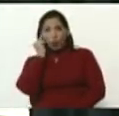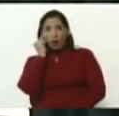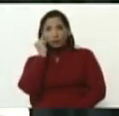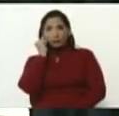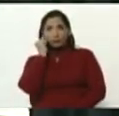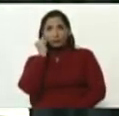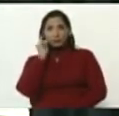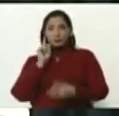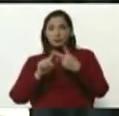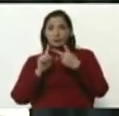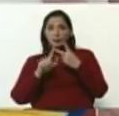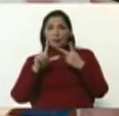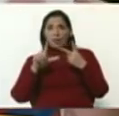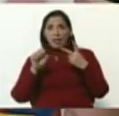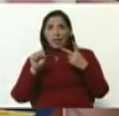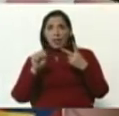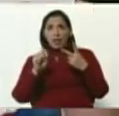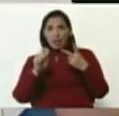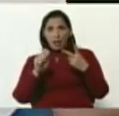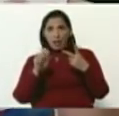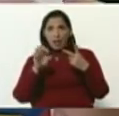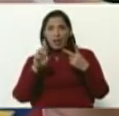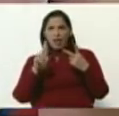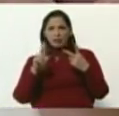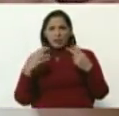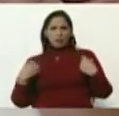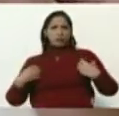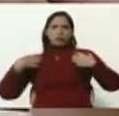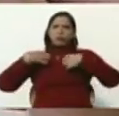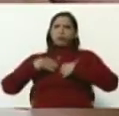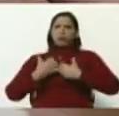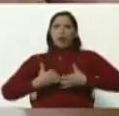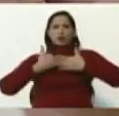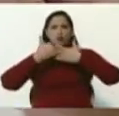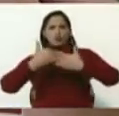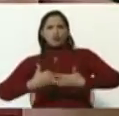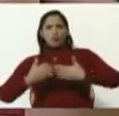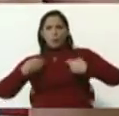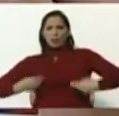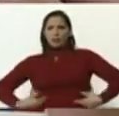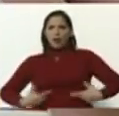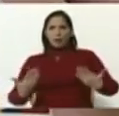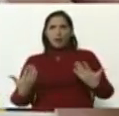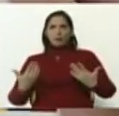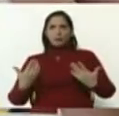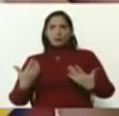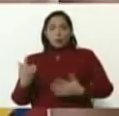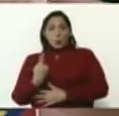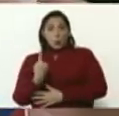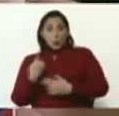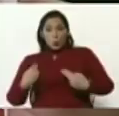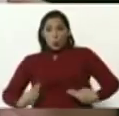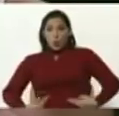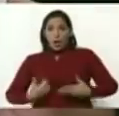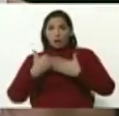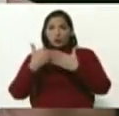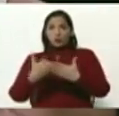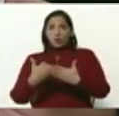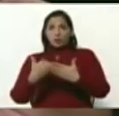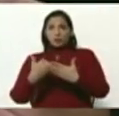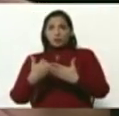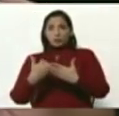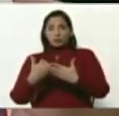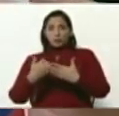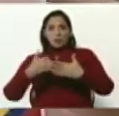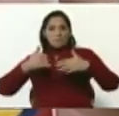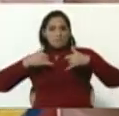Que Lester Toledo, ¿se acuerdan? Lester Toledo con un chalequito de ayuda humanitaria. A la única humanidad que ayudó parece ser que fue la de él